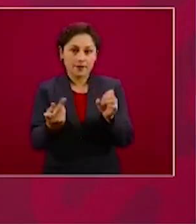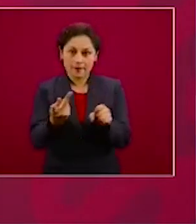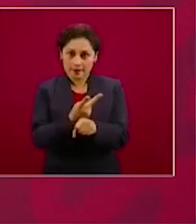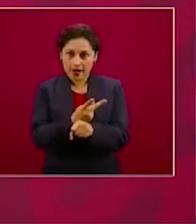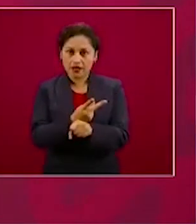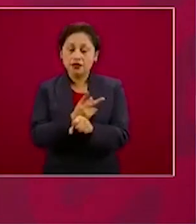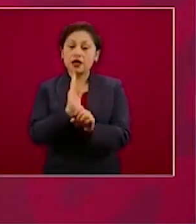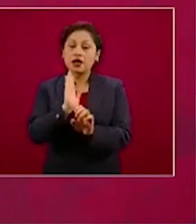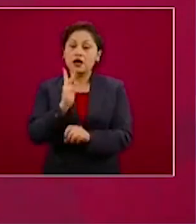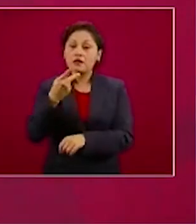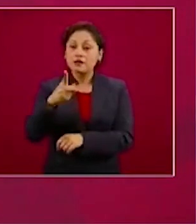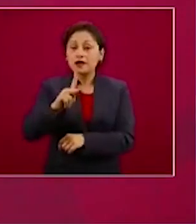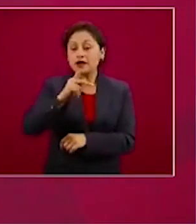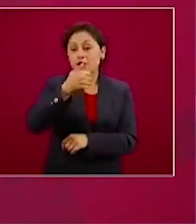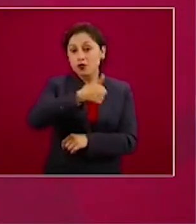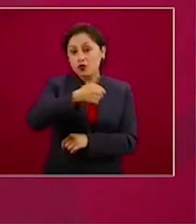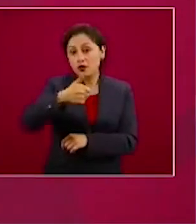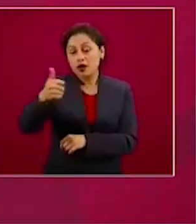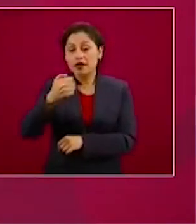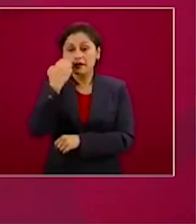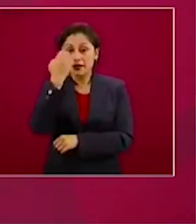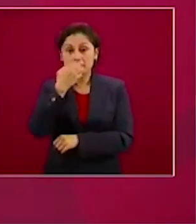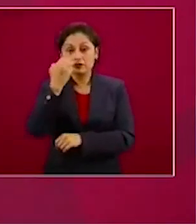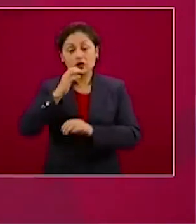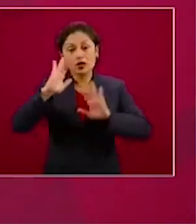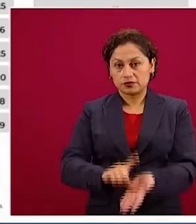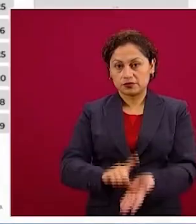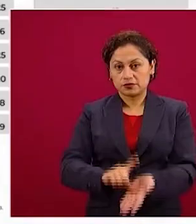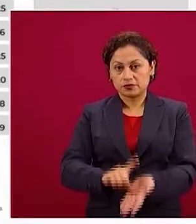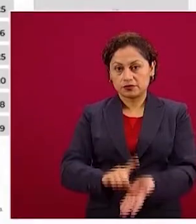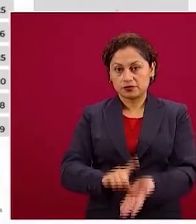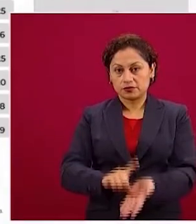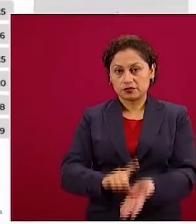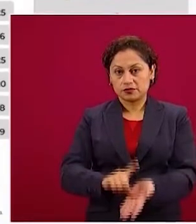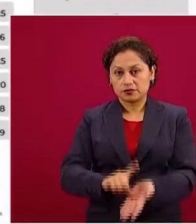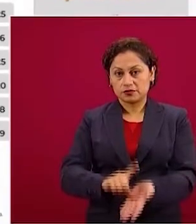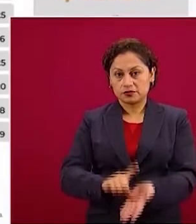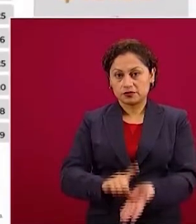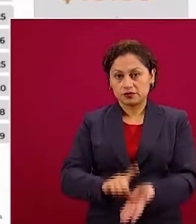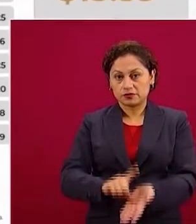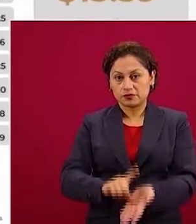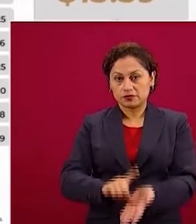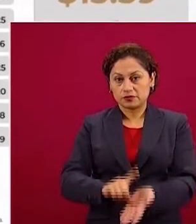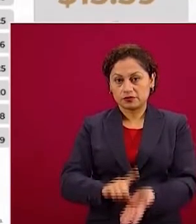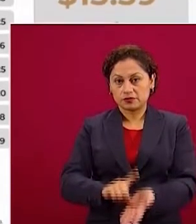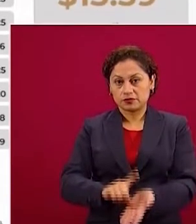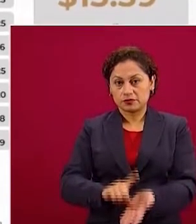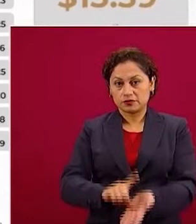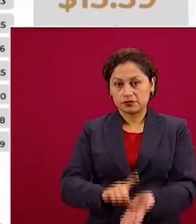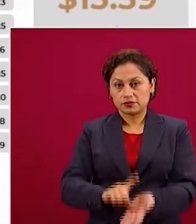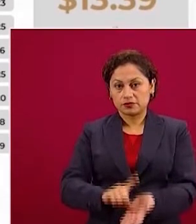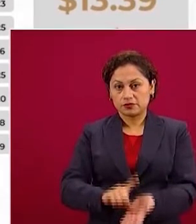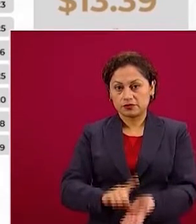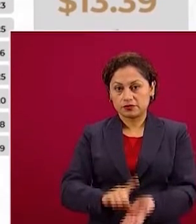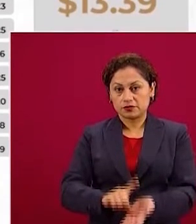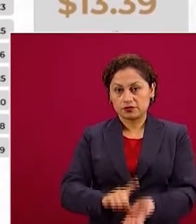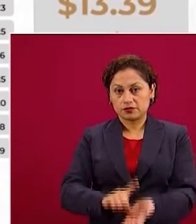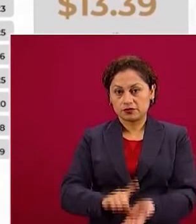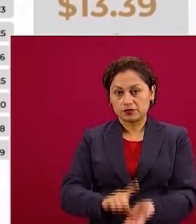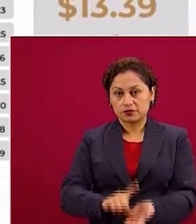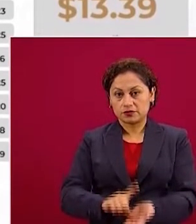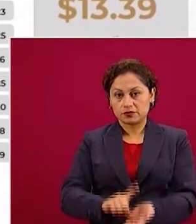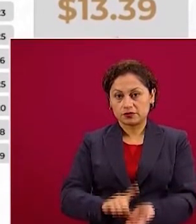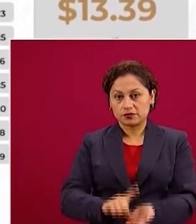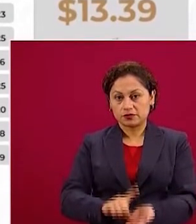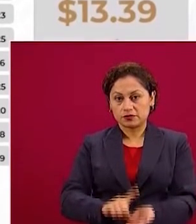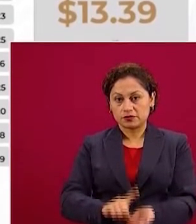16.52 pesos y del diesel 18.98 pesos en yucatán se detectó el precio más alto de la